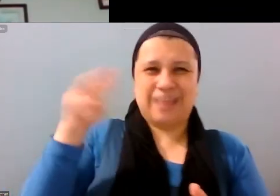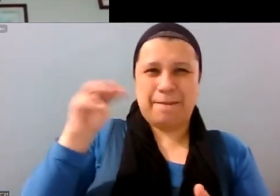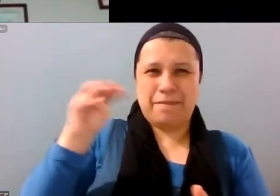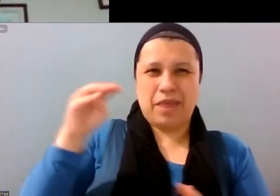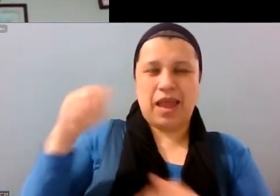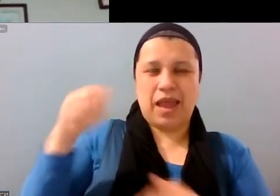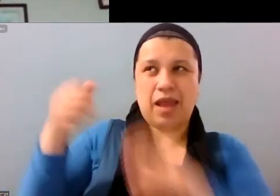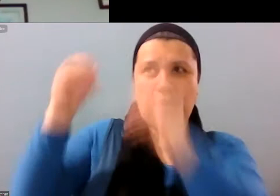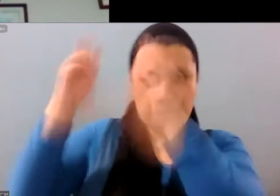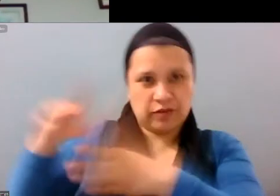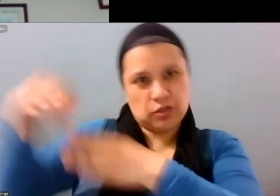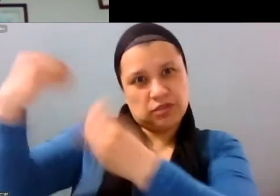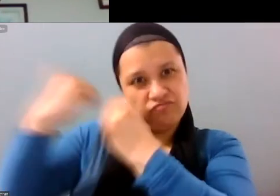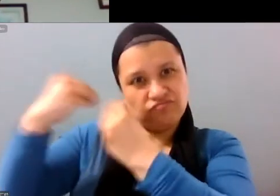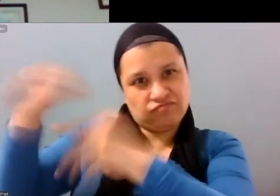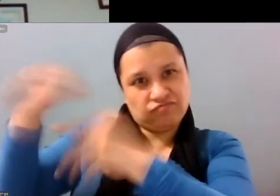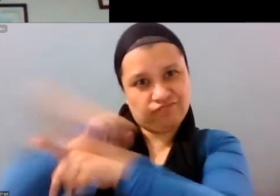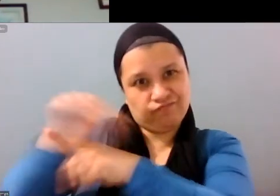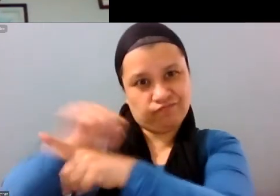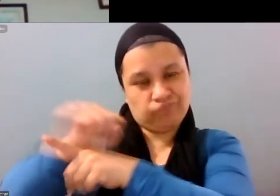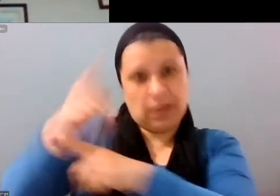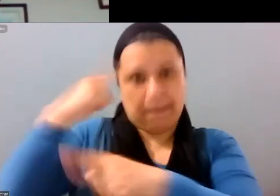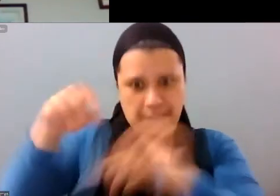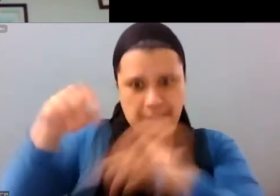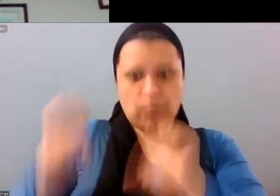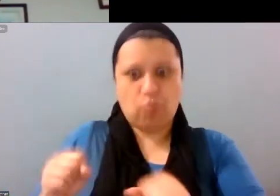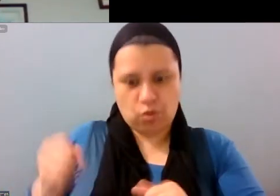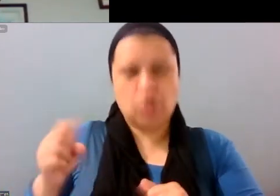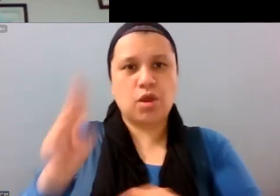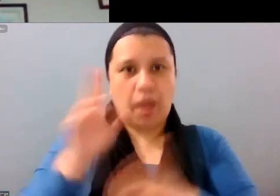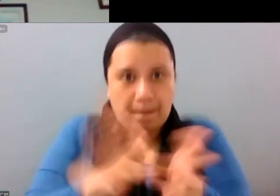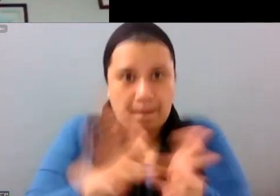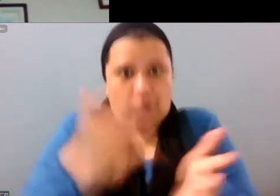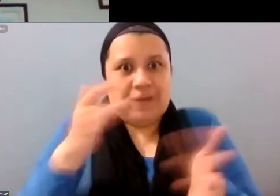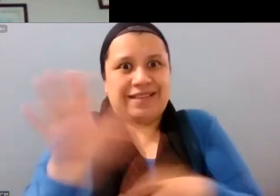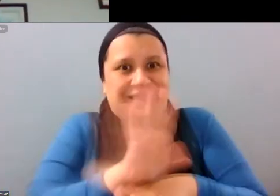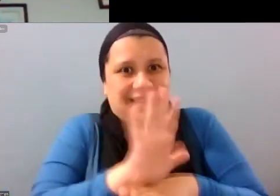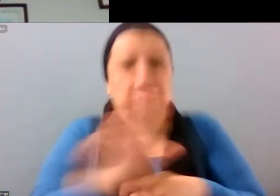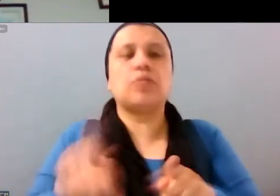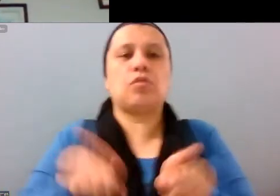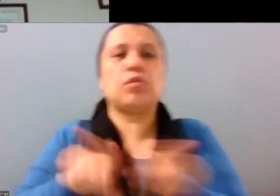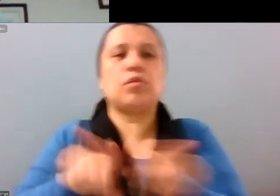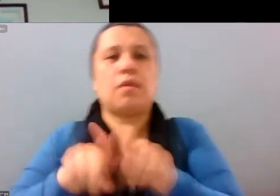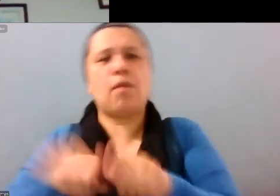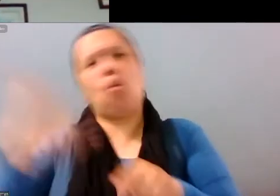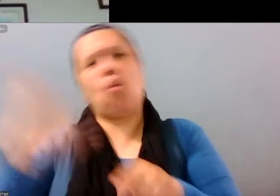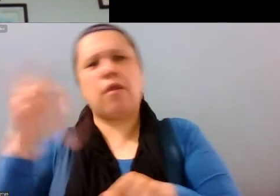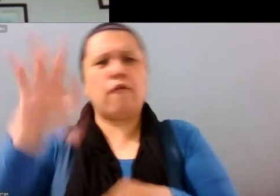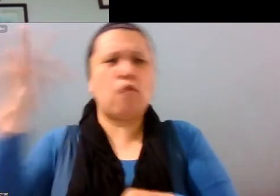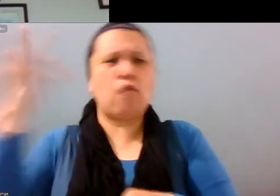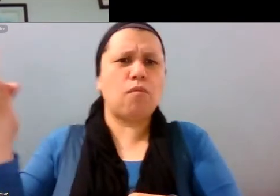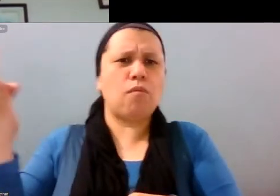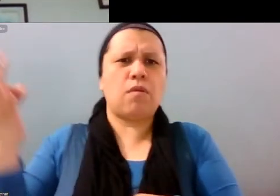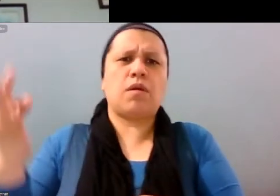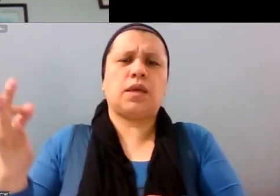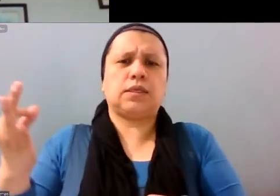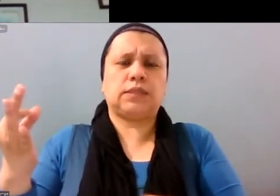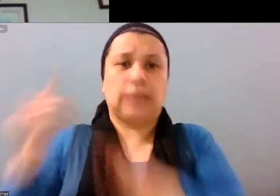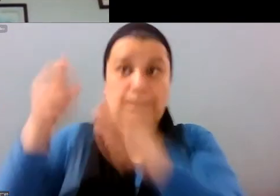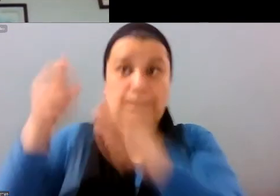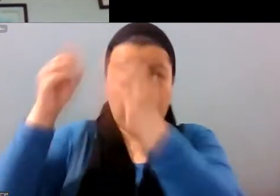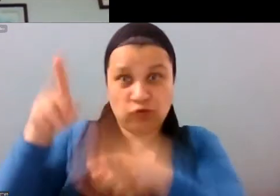para hacer uso de los espacios televisivos sino en los diferentes formatos que existan ser las personas preparadas